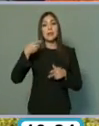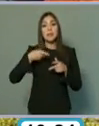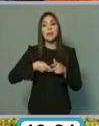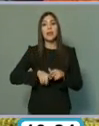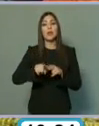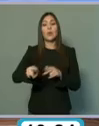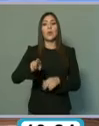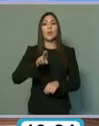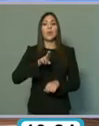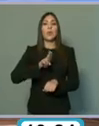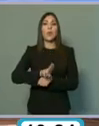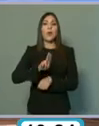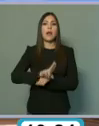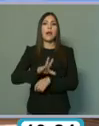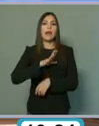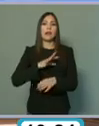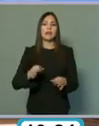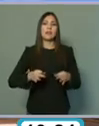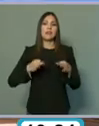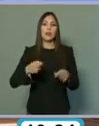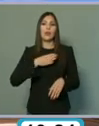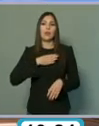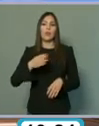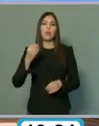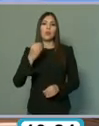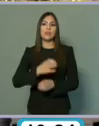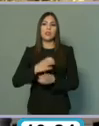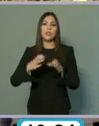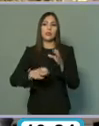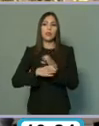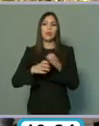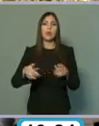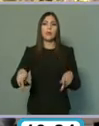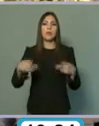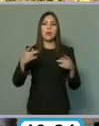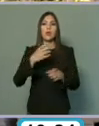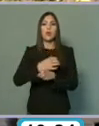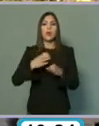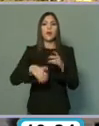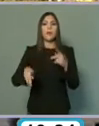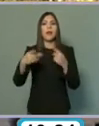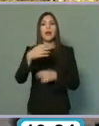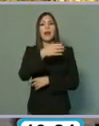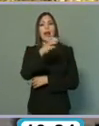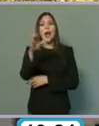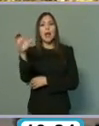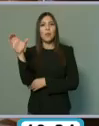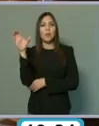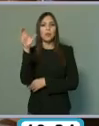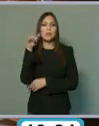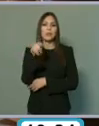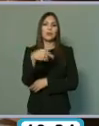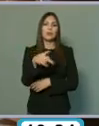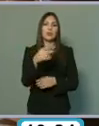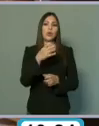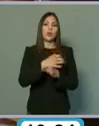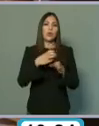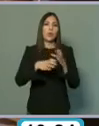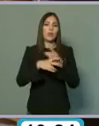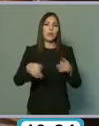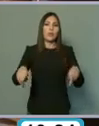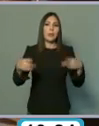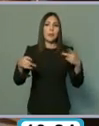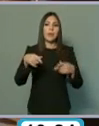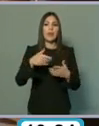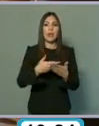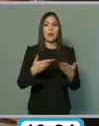de que Uruguay tiene una gran calidad en los productos que provienen del campo. Nuestros productos agropecuarios que hoy